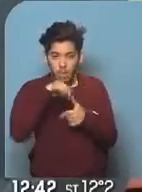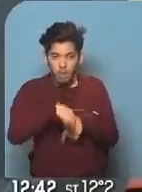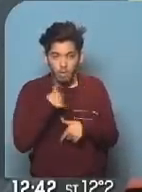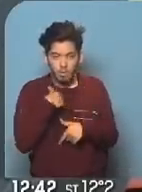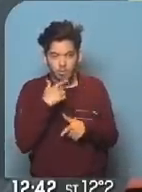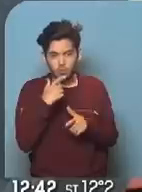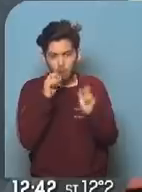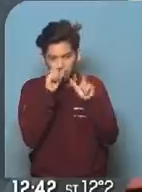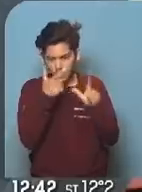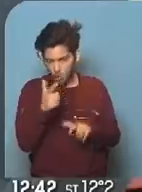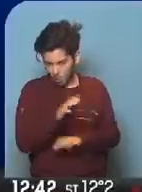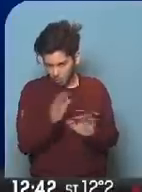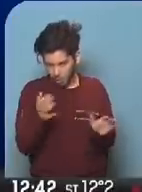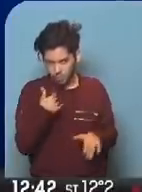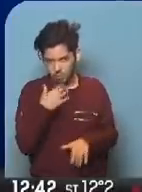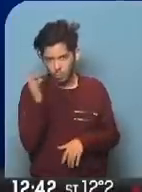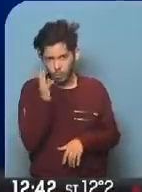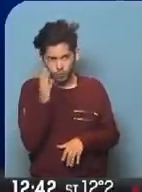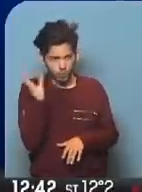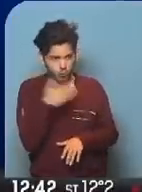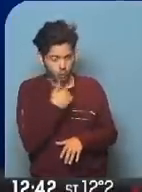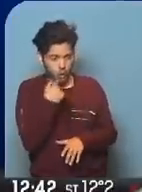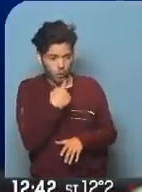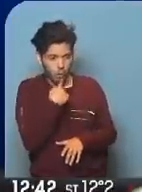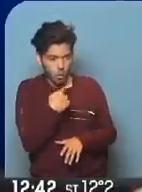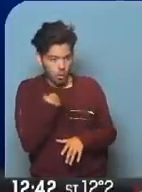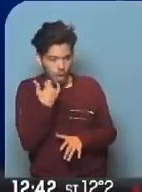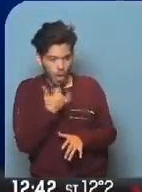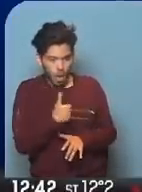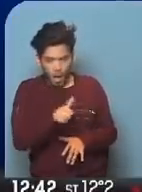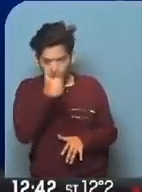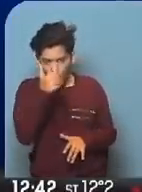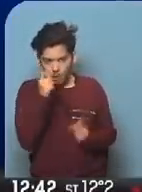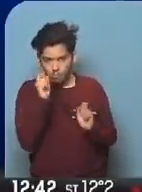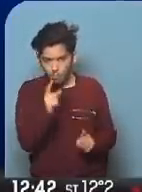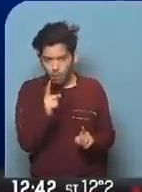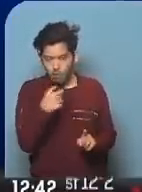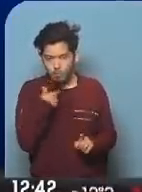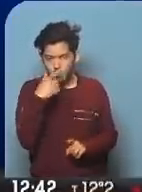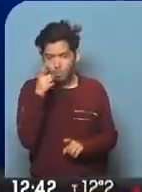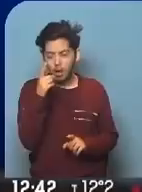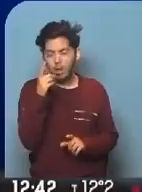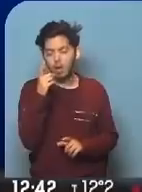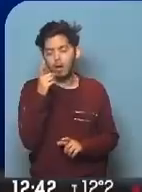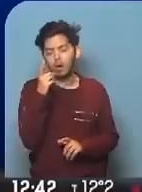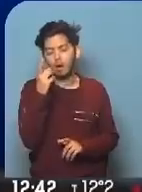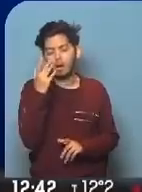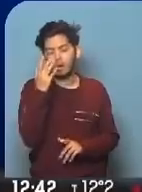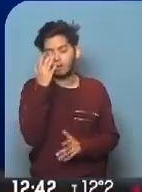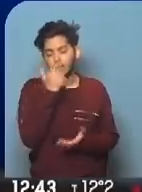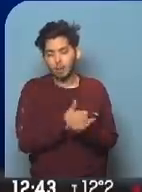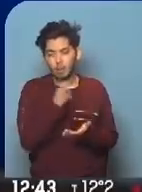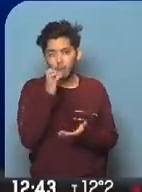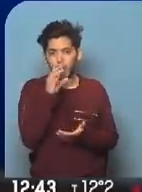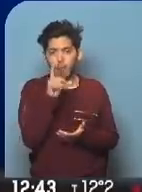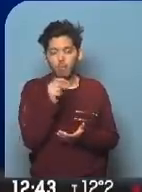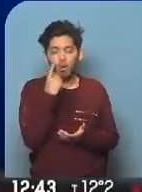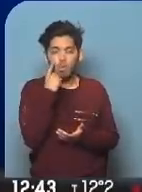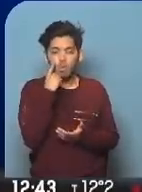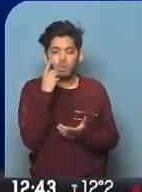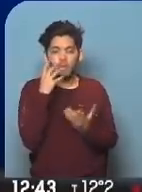Bolsonaro, evidentemente, todas las encuestas le están dando ganador, las propias y ajenas, ¿no? Estamos con Paulo Gentili, que es secretario ejecutivo